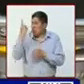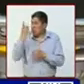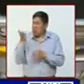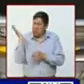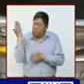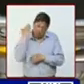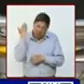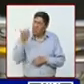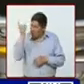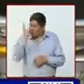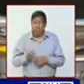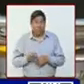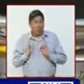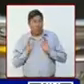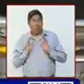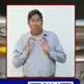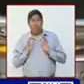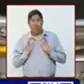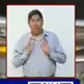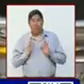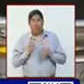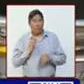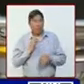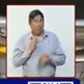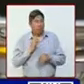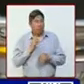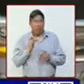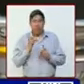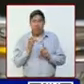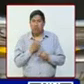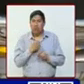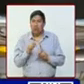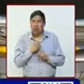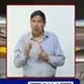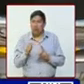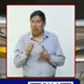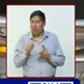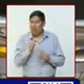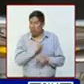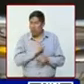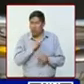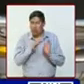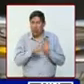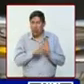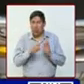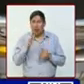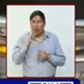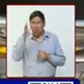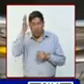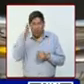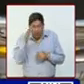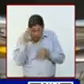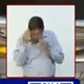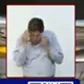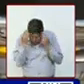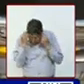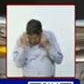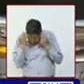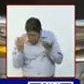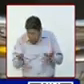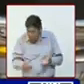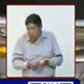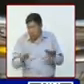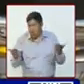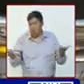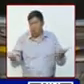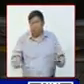es tildado de violencia psicológica, de tener ciertas actitudes que a veces son mal